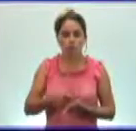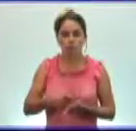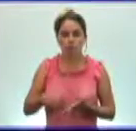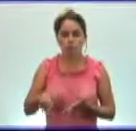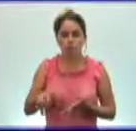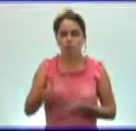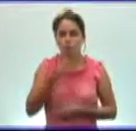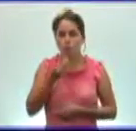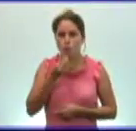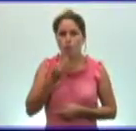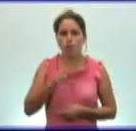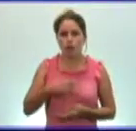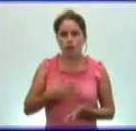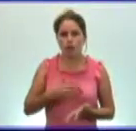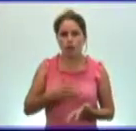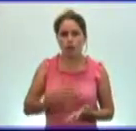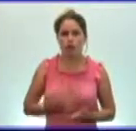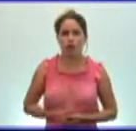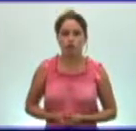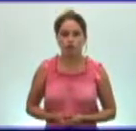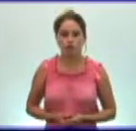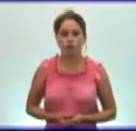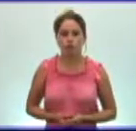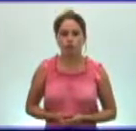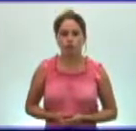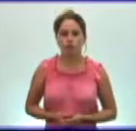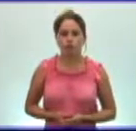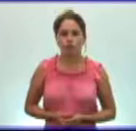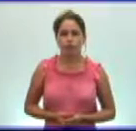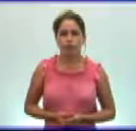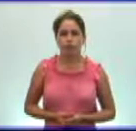lo pueden copiar en sus cuadernos de trabajo.